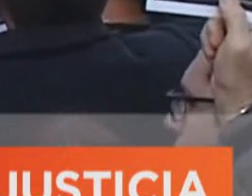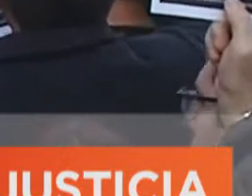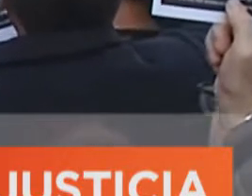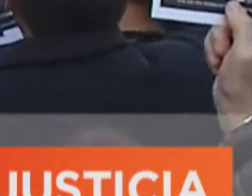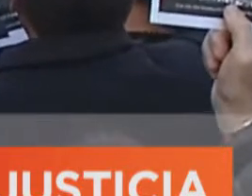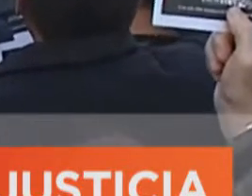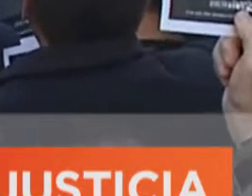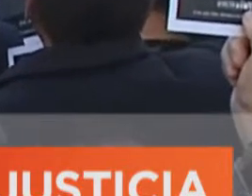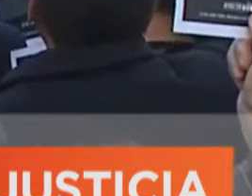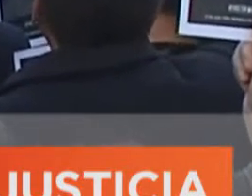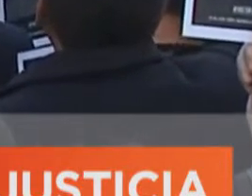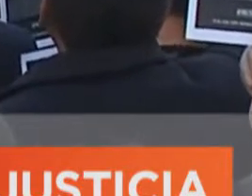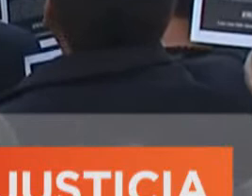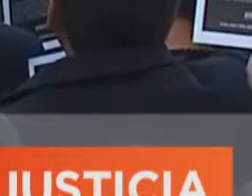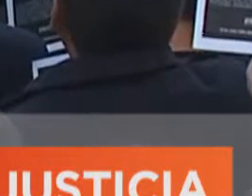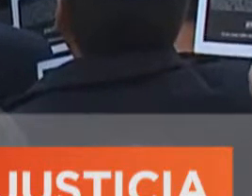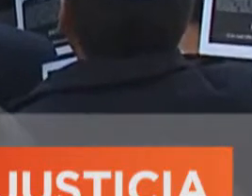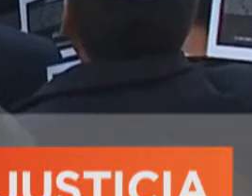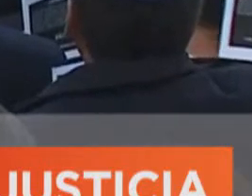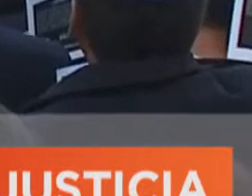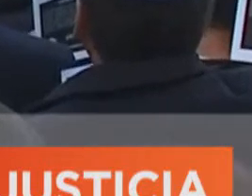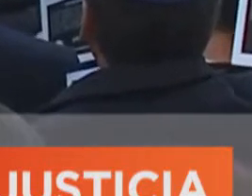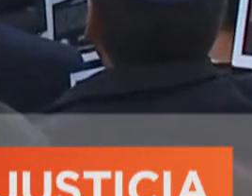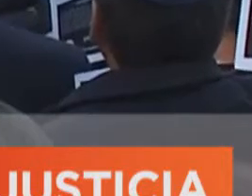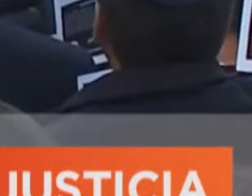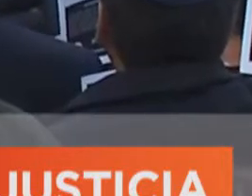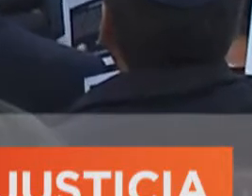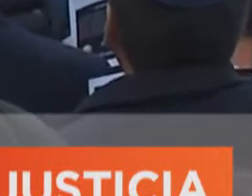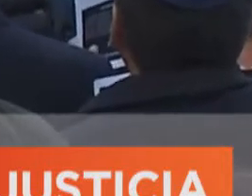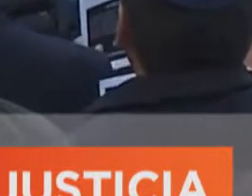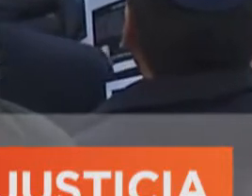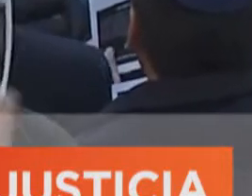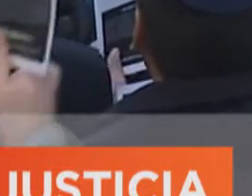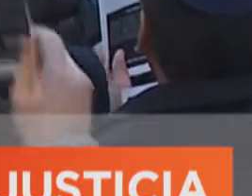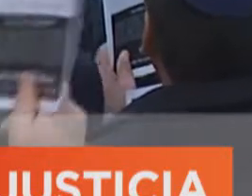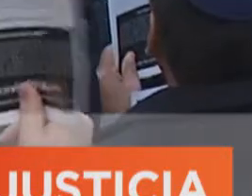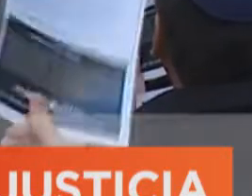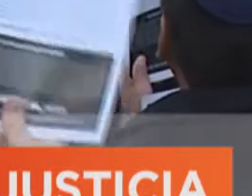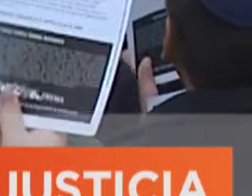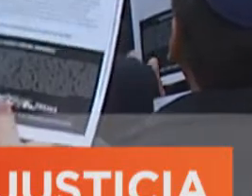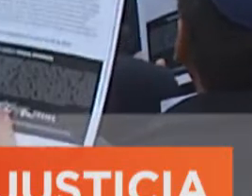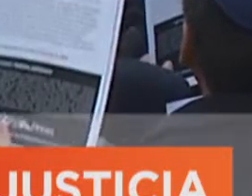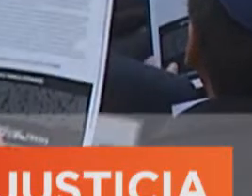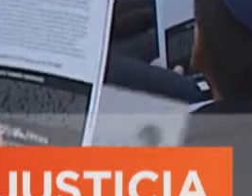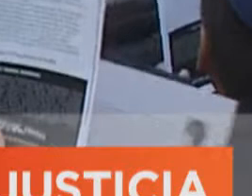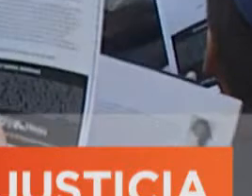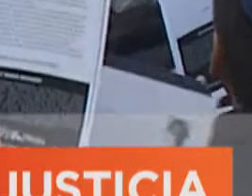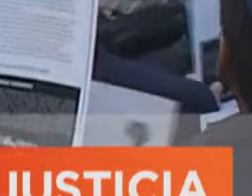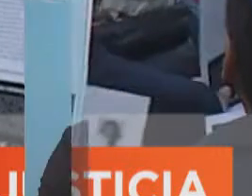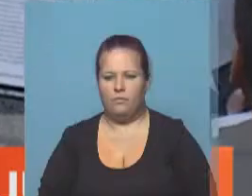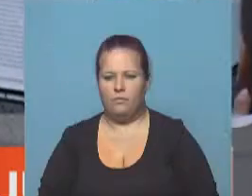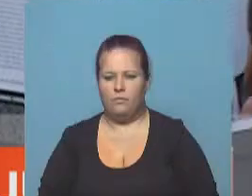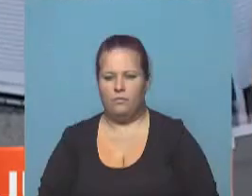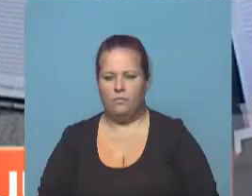No importa los alentados, no nos quedemos sentados, tenemos que estar juntos y no separados.